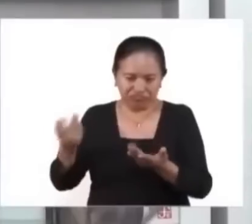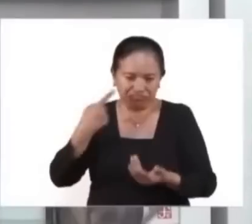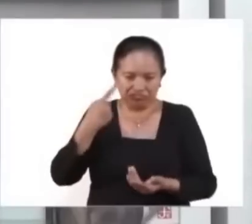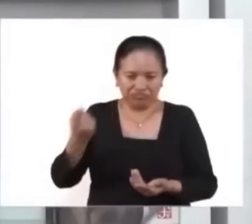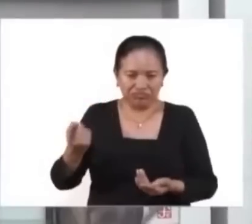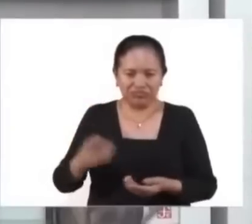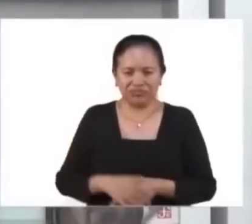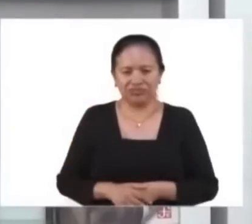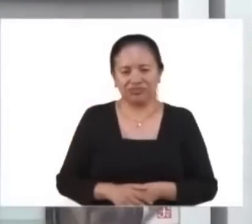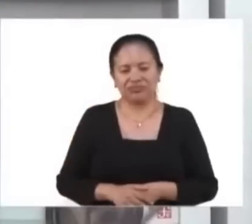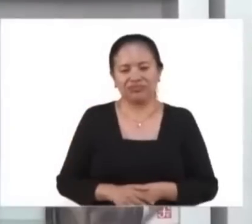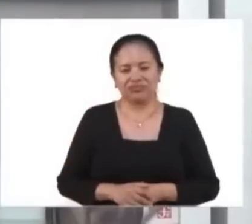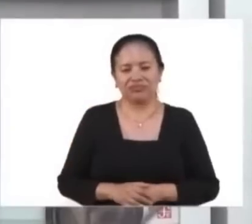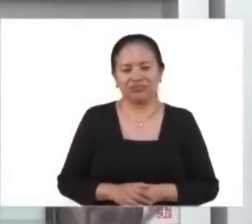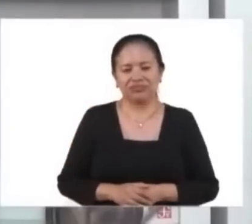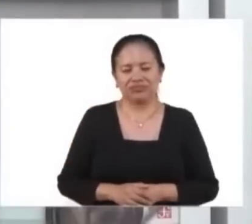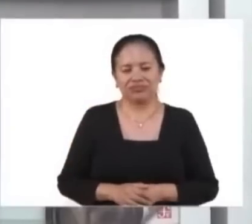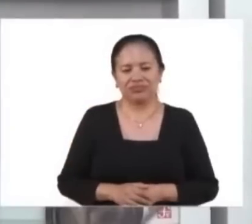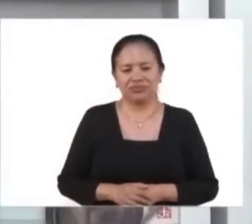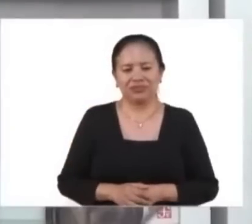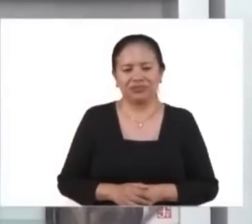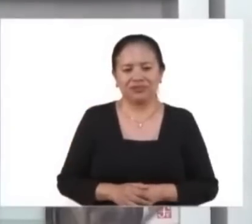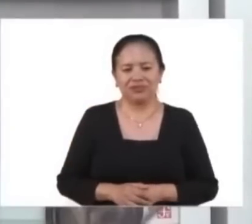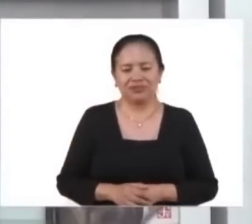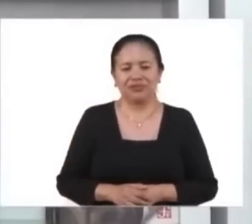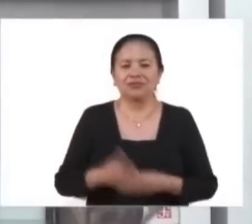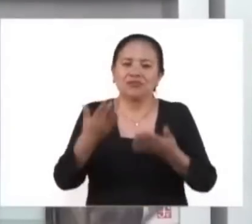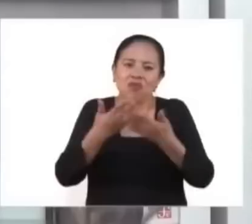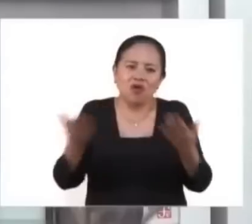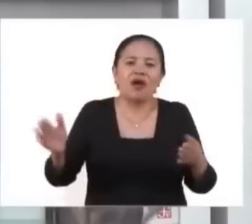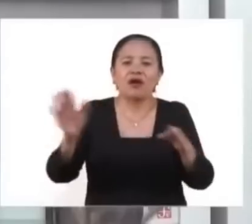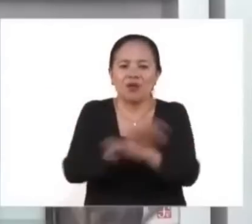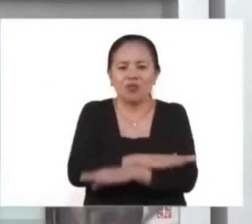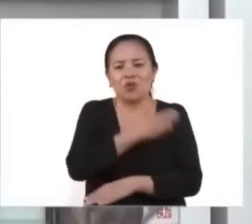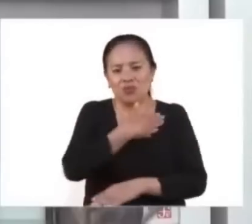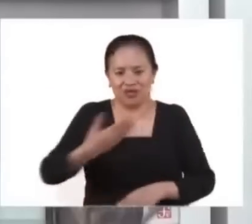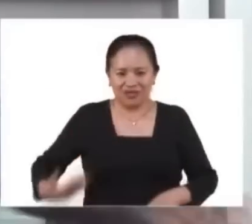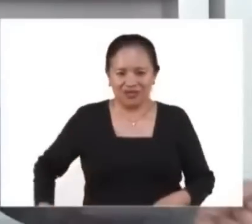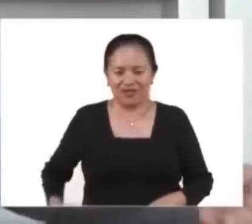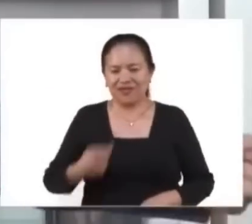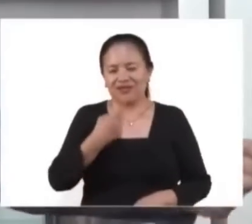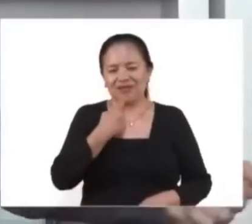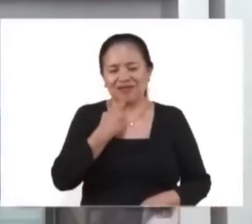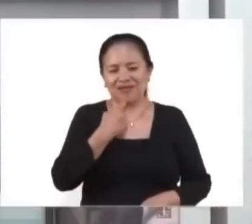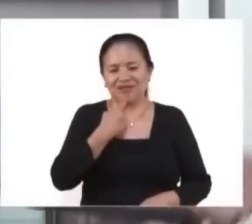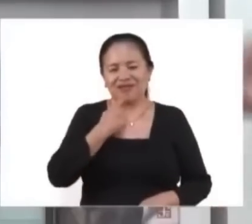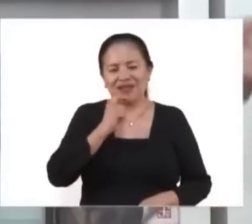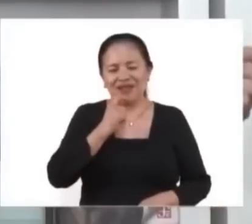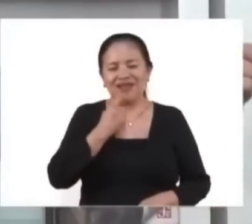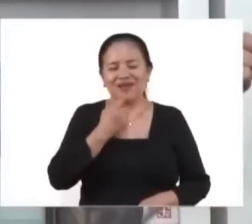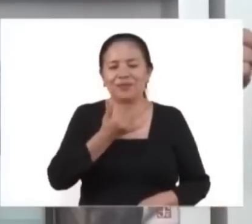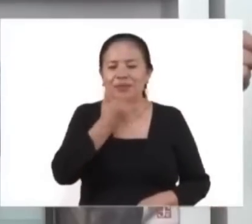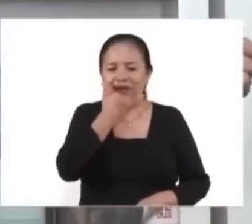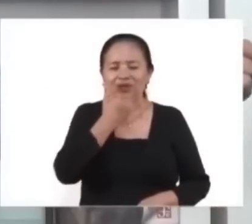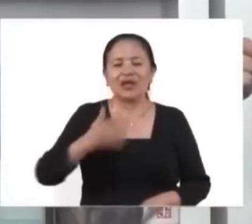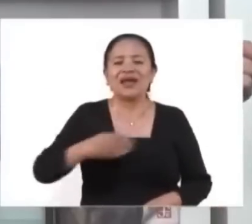bueno por fortuna ya cambió el presidente del INE Por cierto fuera máscaras ya se